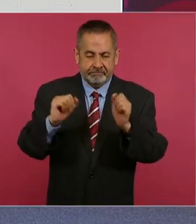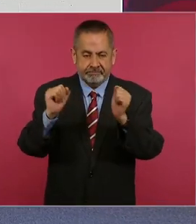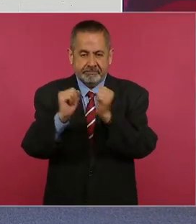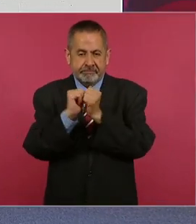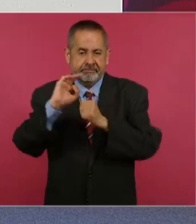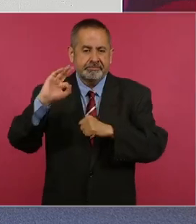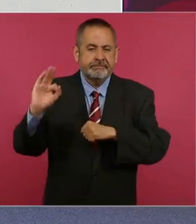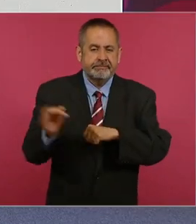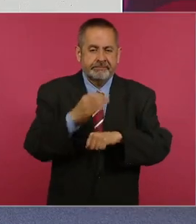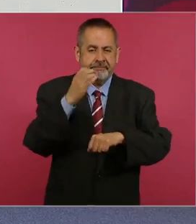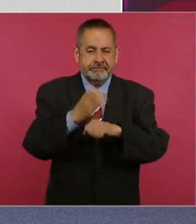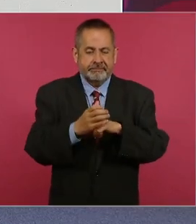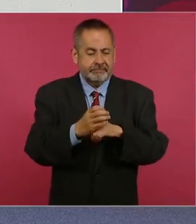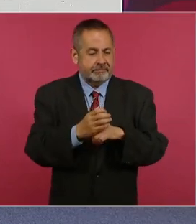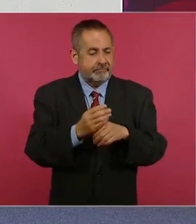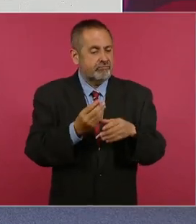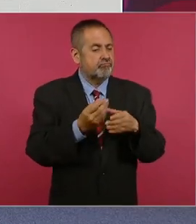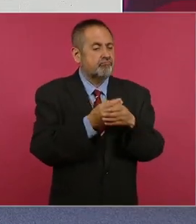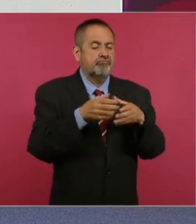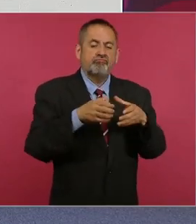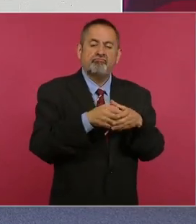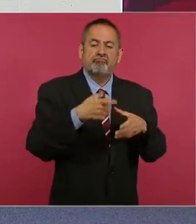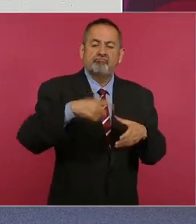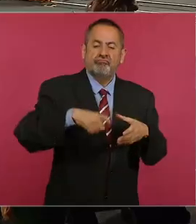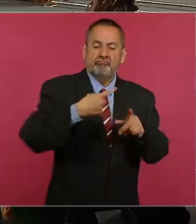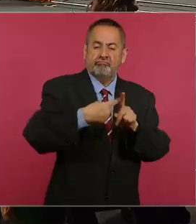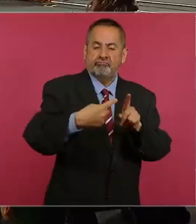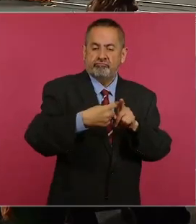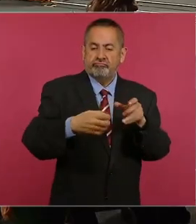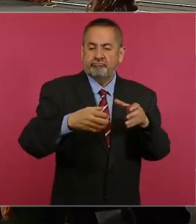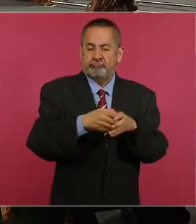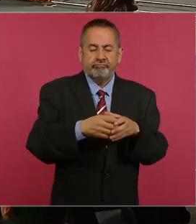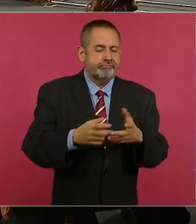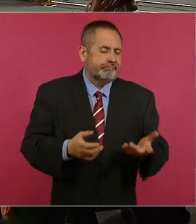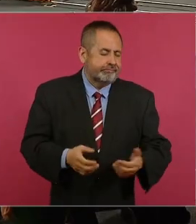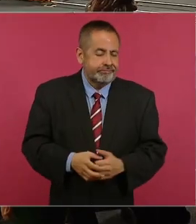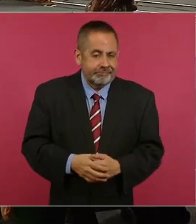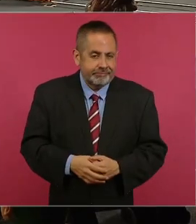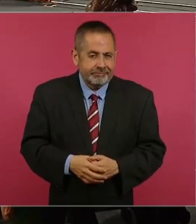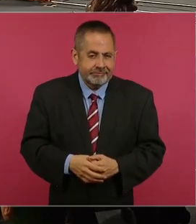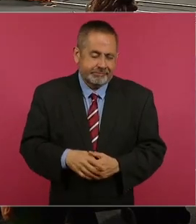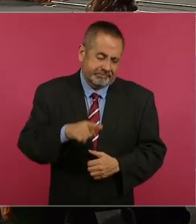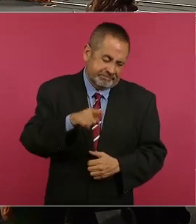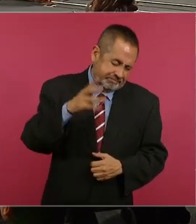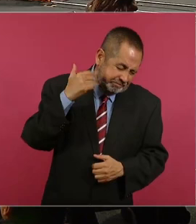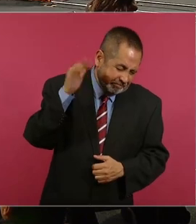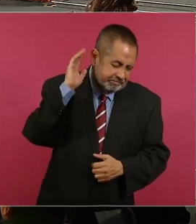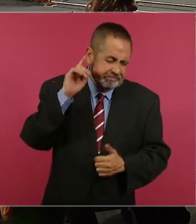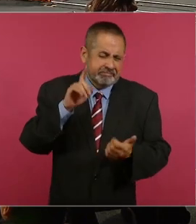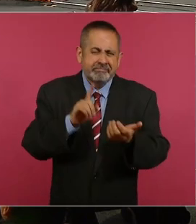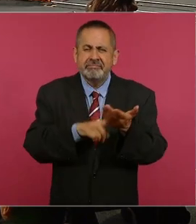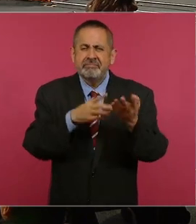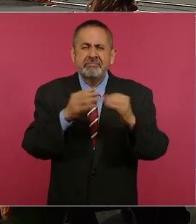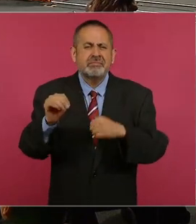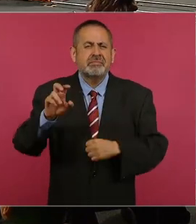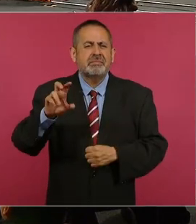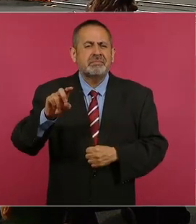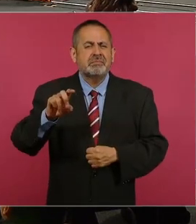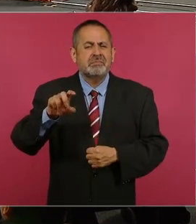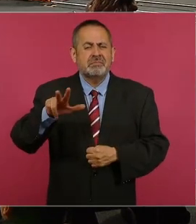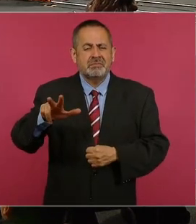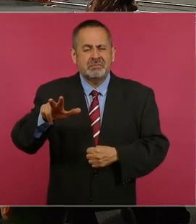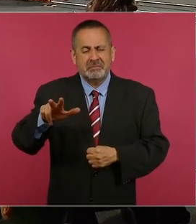Confederación de la clase media. Eso allá por el 38.